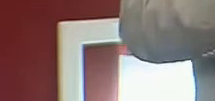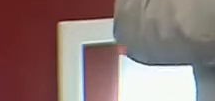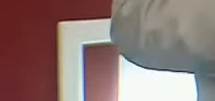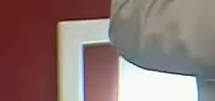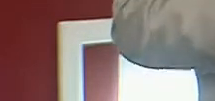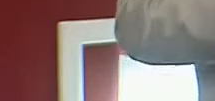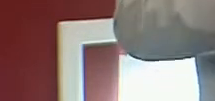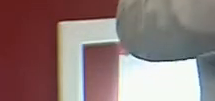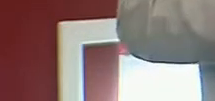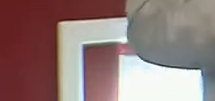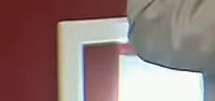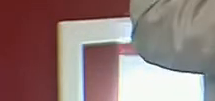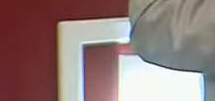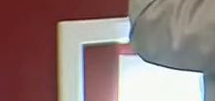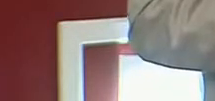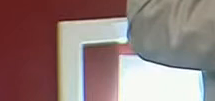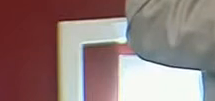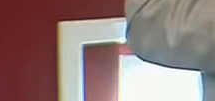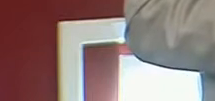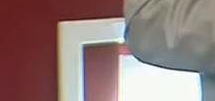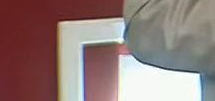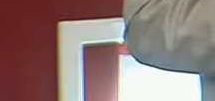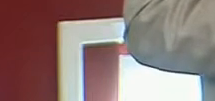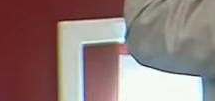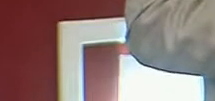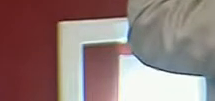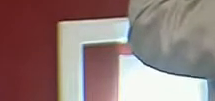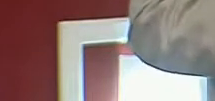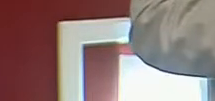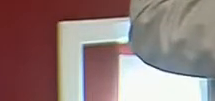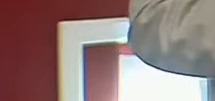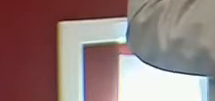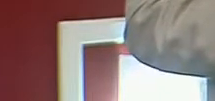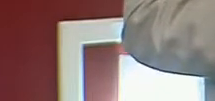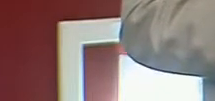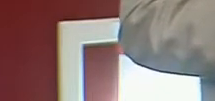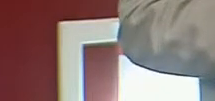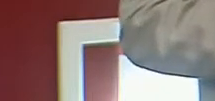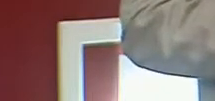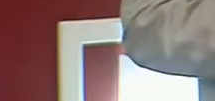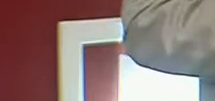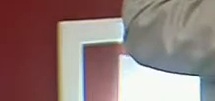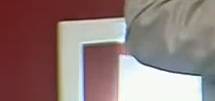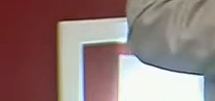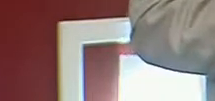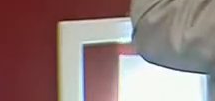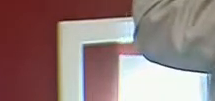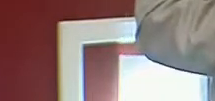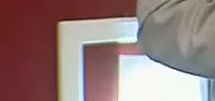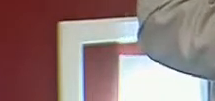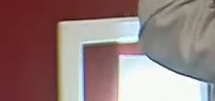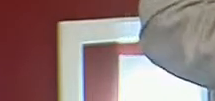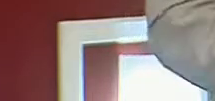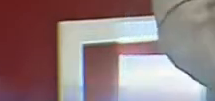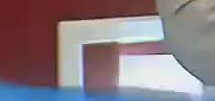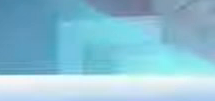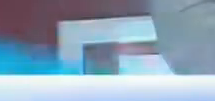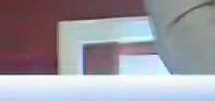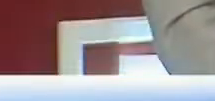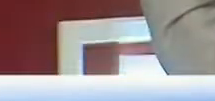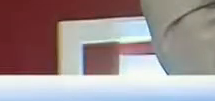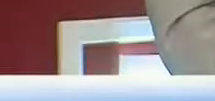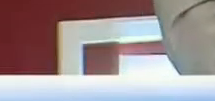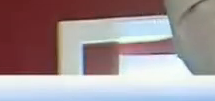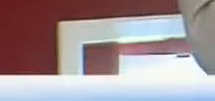voz, de sus propias palabras. ¿Qué infierno vivió en este mundo? Asael, bienvenido, buenos días. Muy buenos días. ¿Cuántos años tienes,